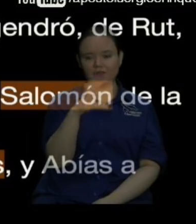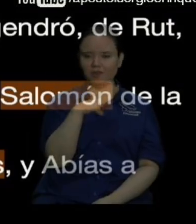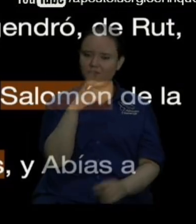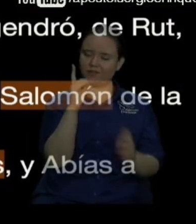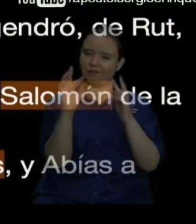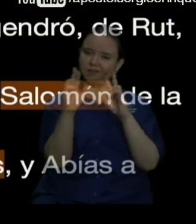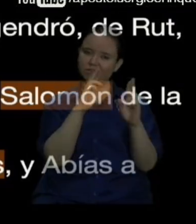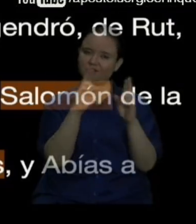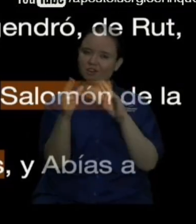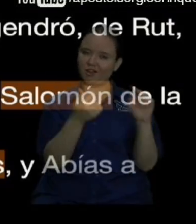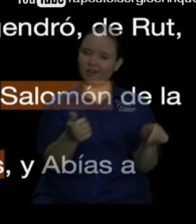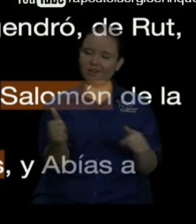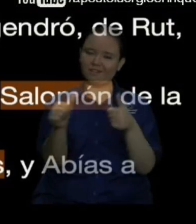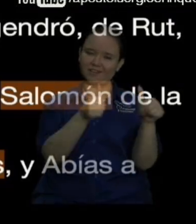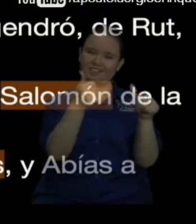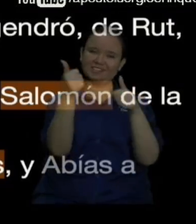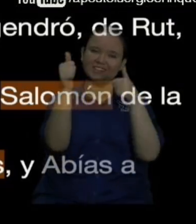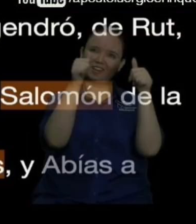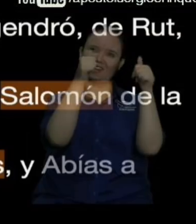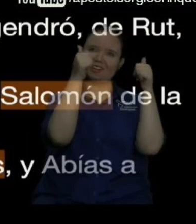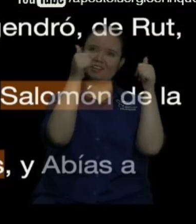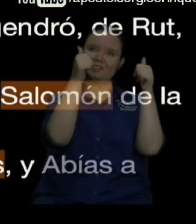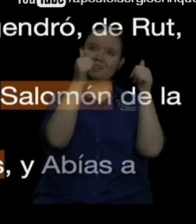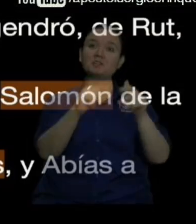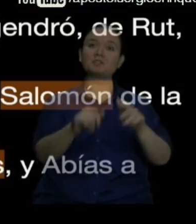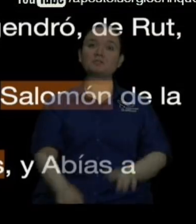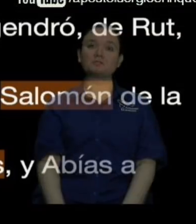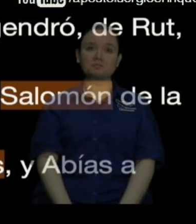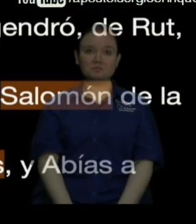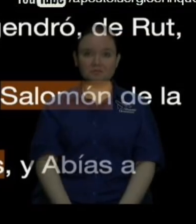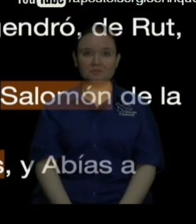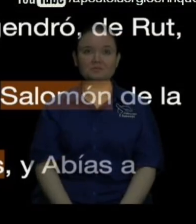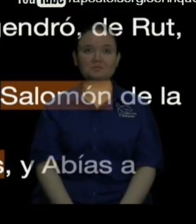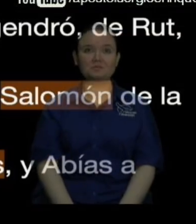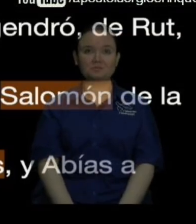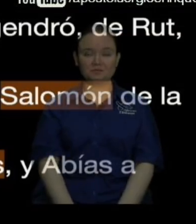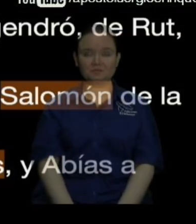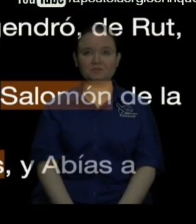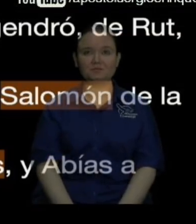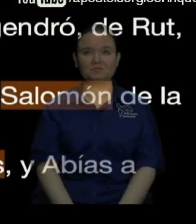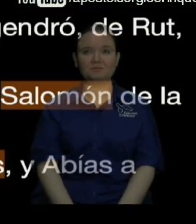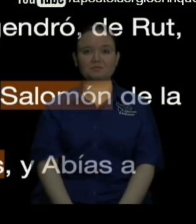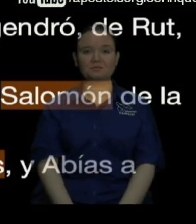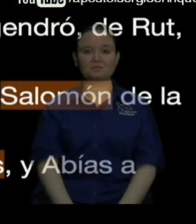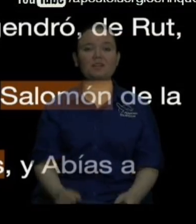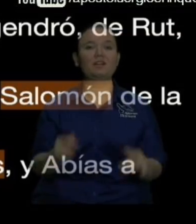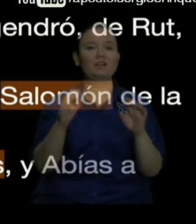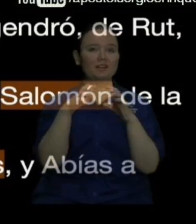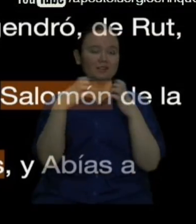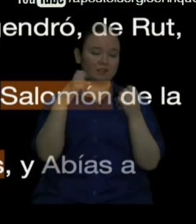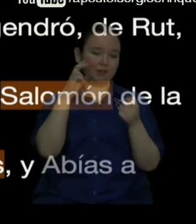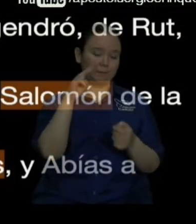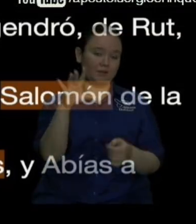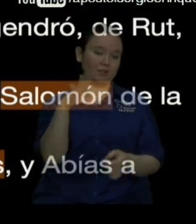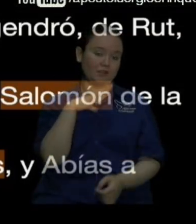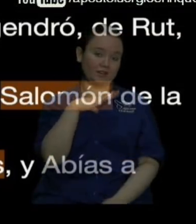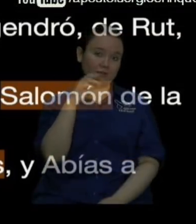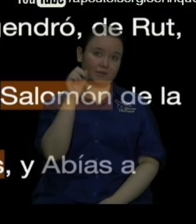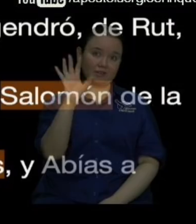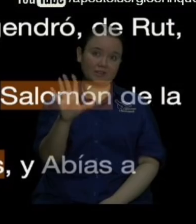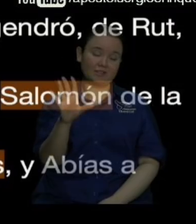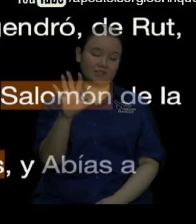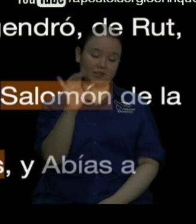que Dios hizo e iba poniendo ministros, incluyendo las 5 chicas que aparecen aquí,